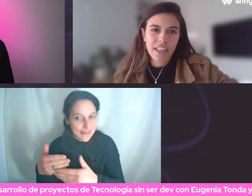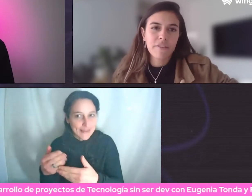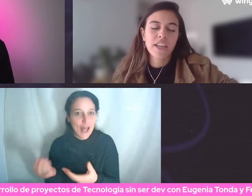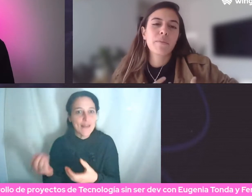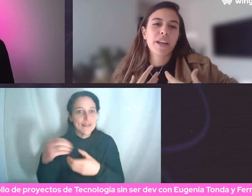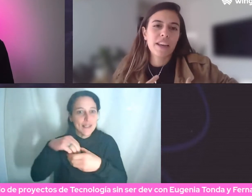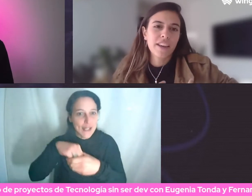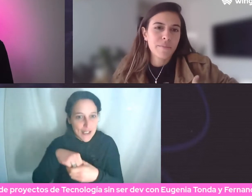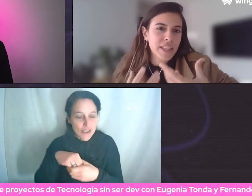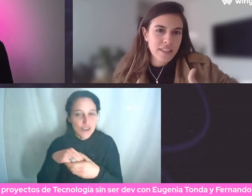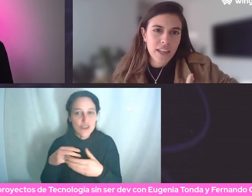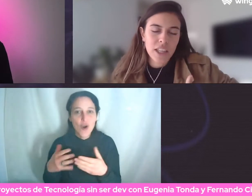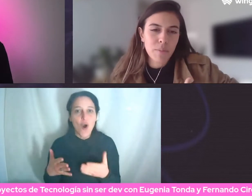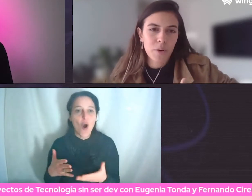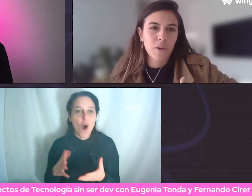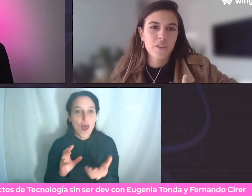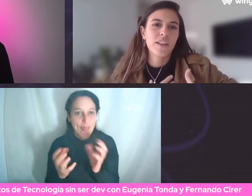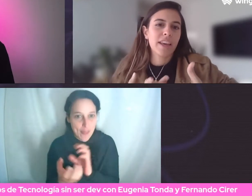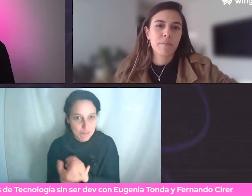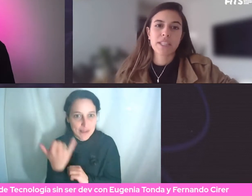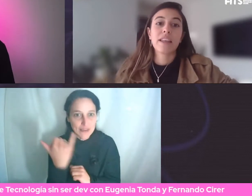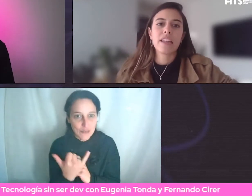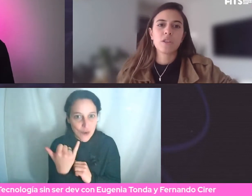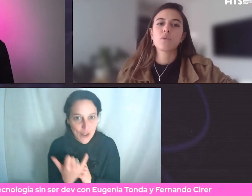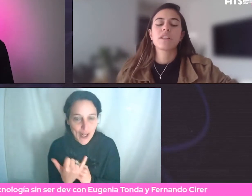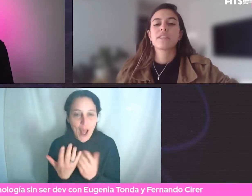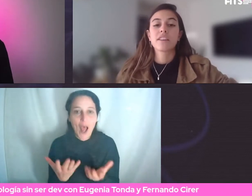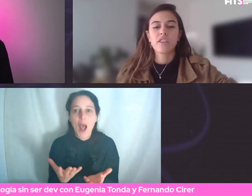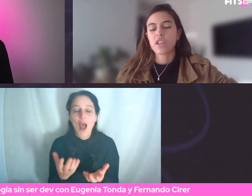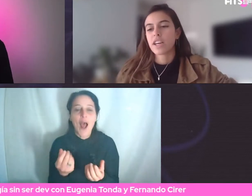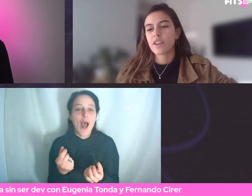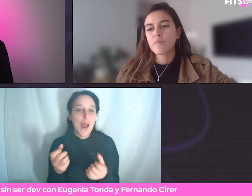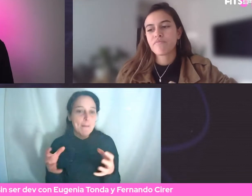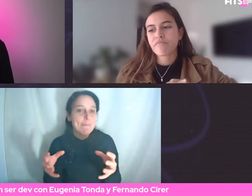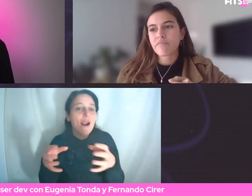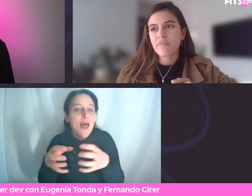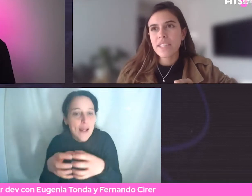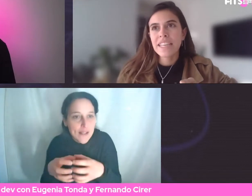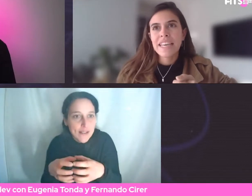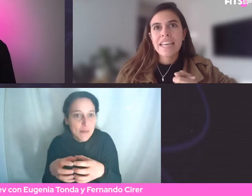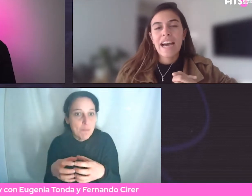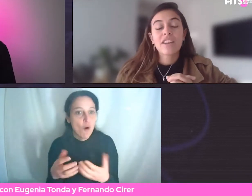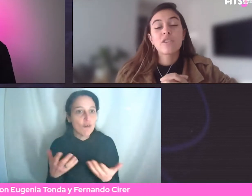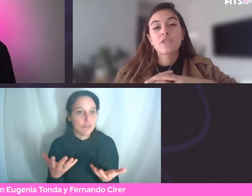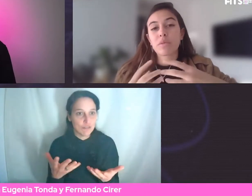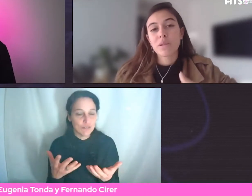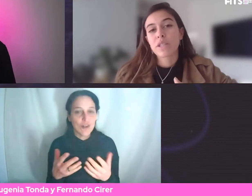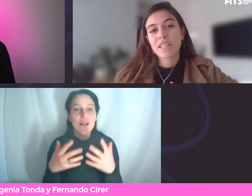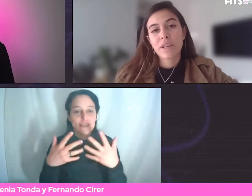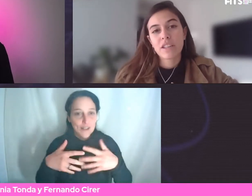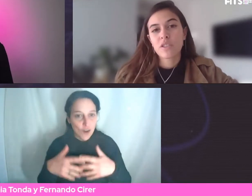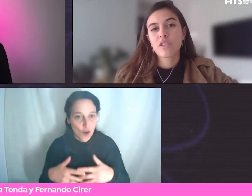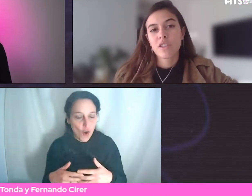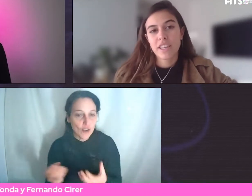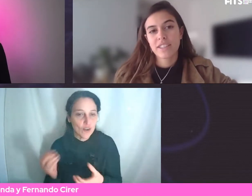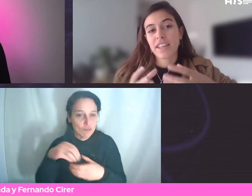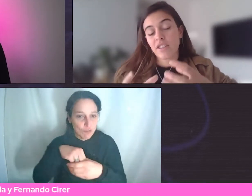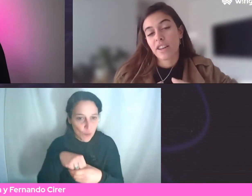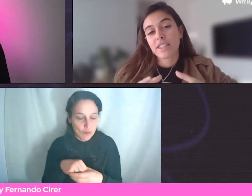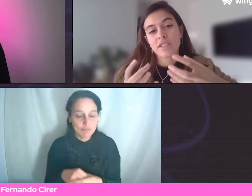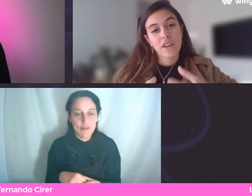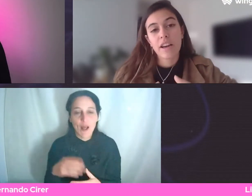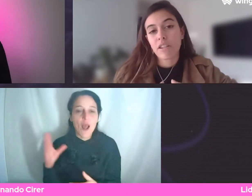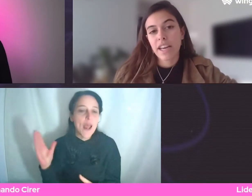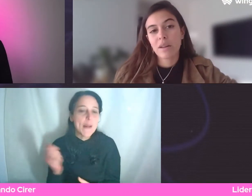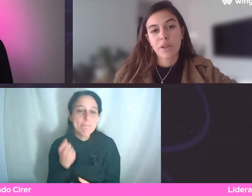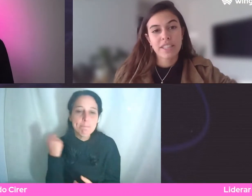y eficaz para meterse en equipos de empresas de la industria tecnológica, ¿no? Algo súper importante para nosotros es esto, la